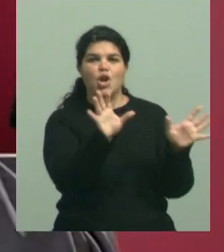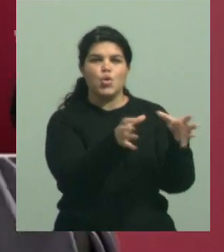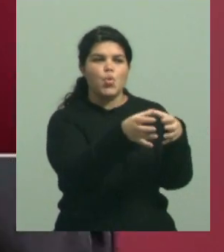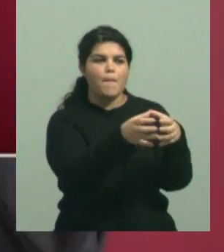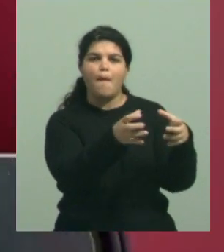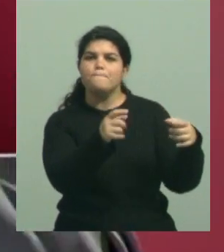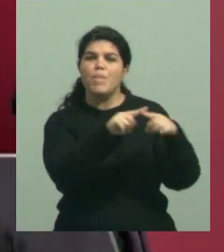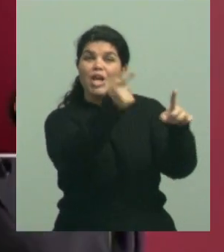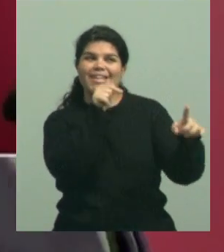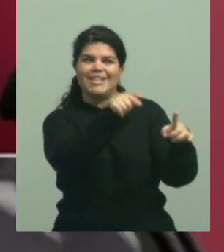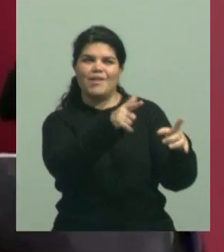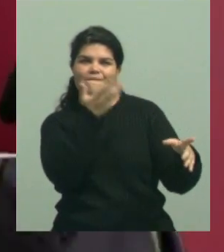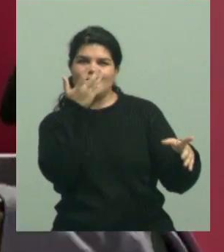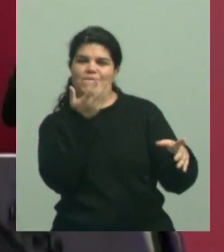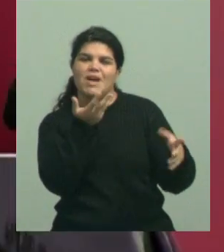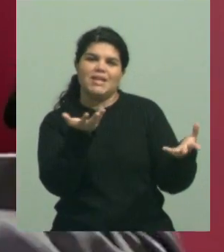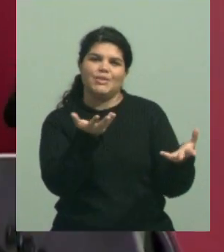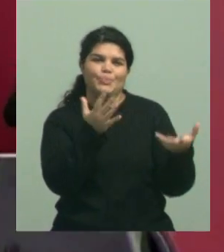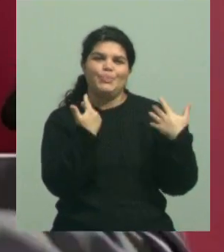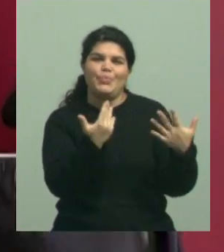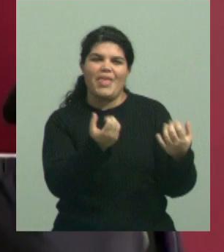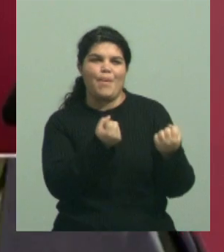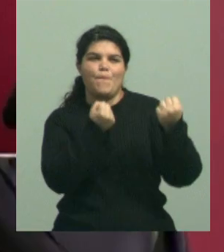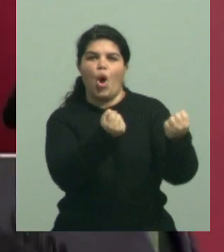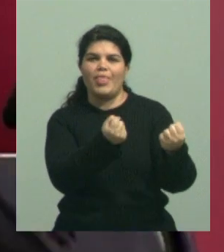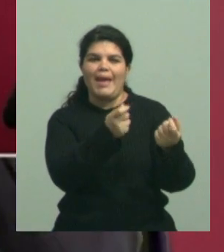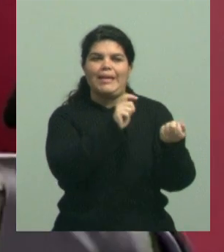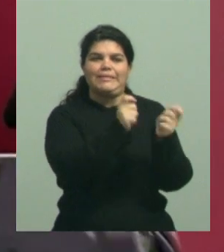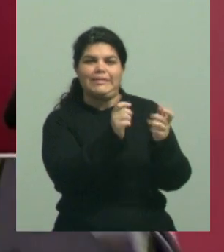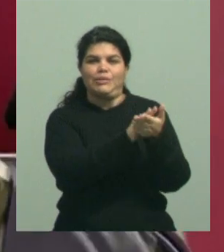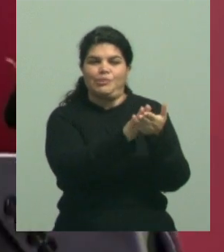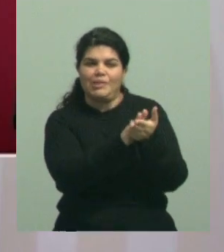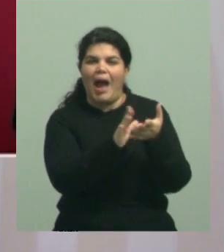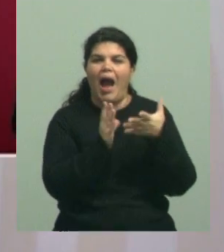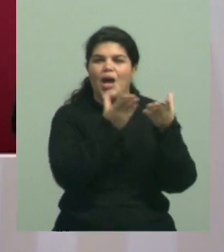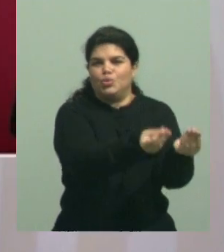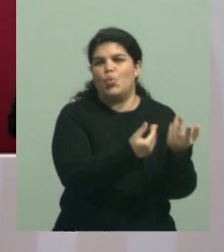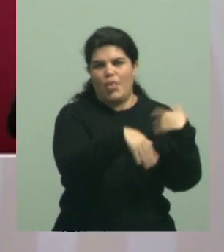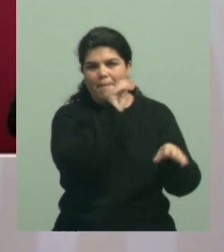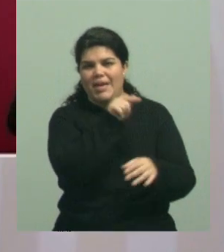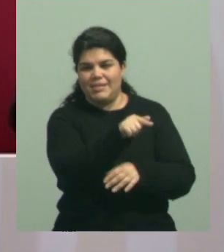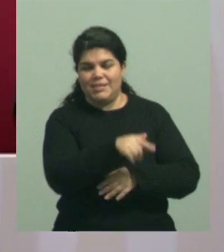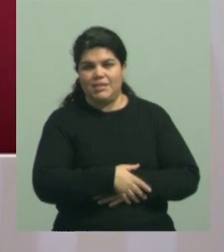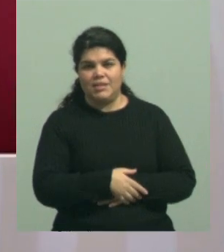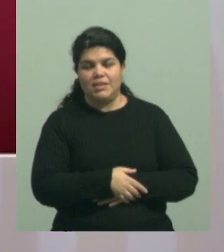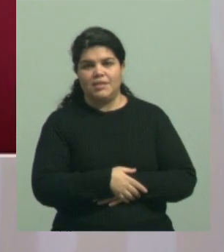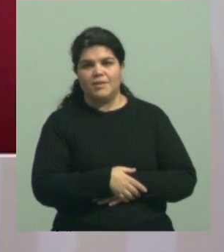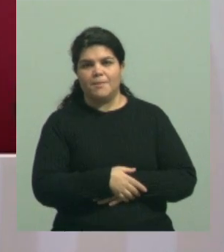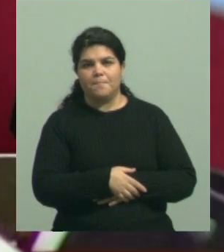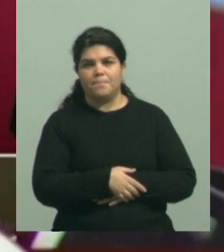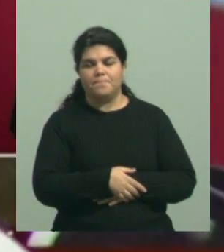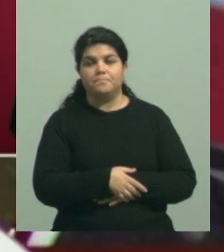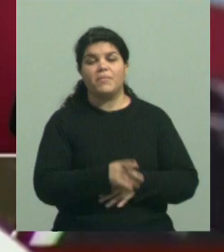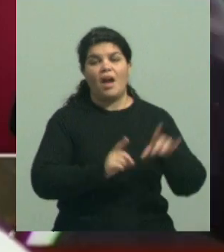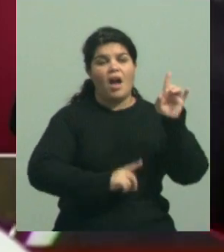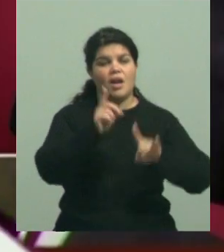Obrador. Hay algunas especulaciones que lo situaban con alguna responsabilidad concreta, algunos hablaban